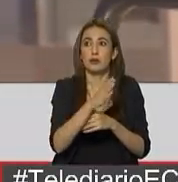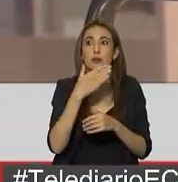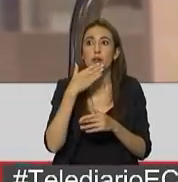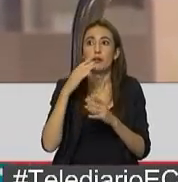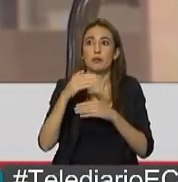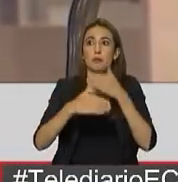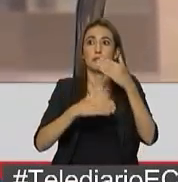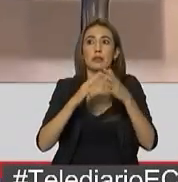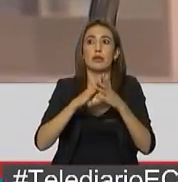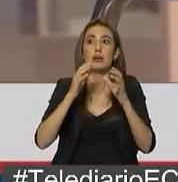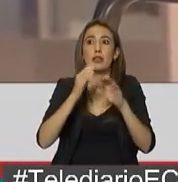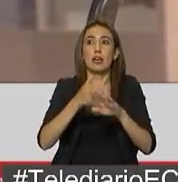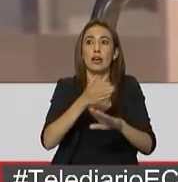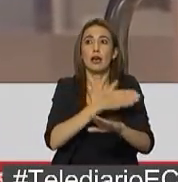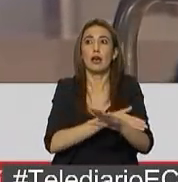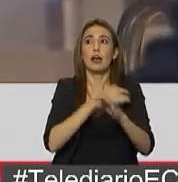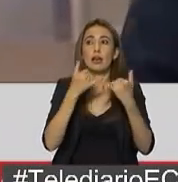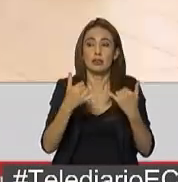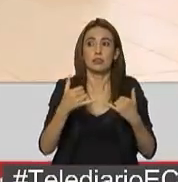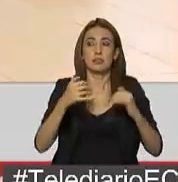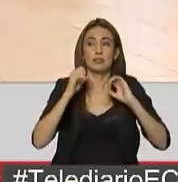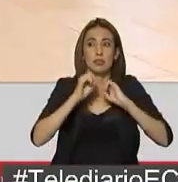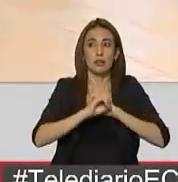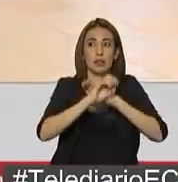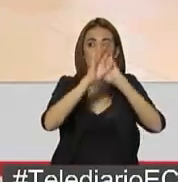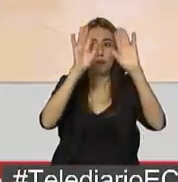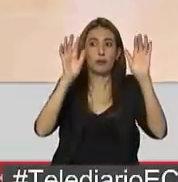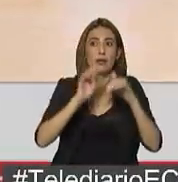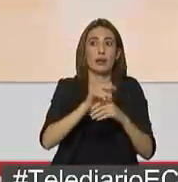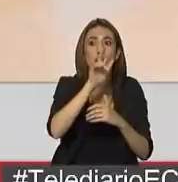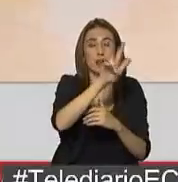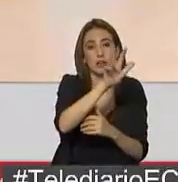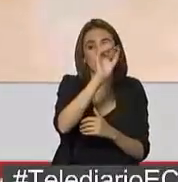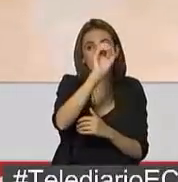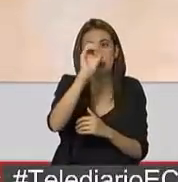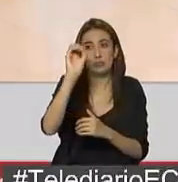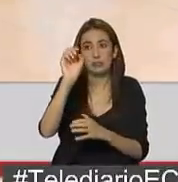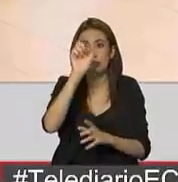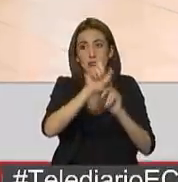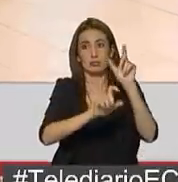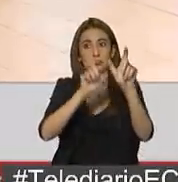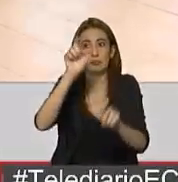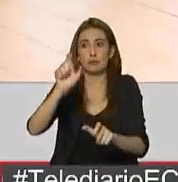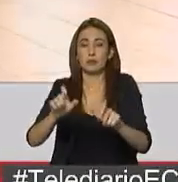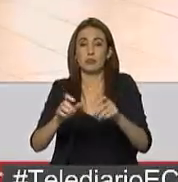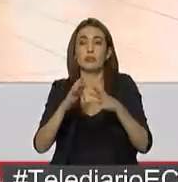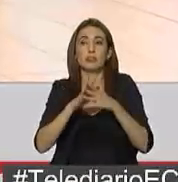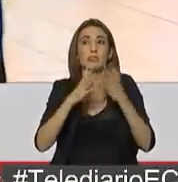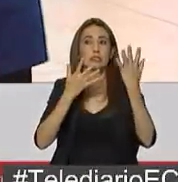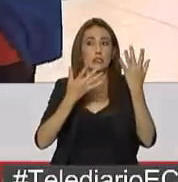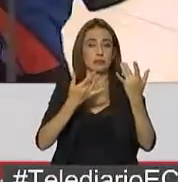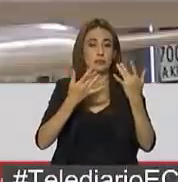crisis sanitaria. Este lunes en la mañana llegaron 300 personas y se espera que los vuelos internacionales arriben al país con